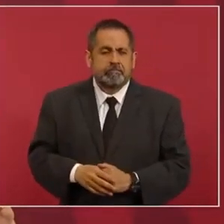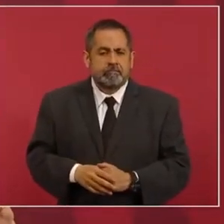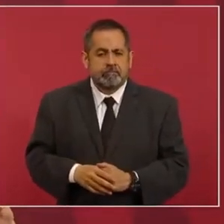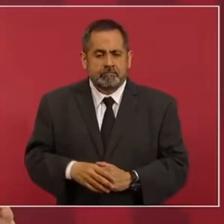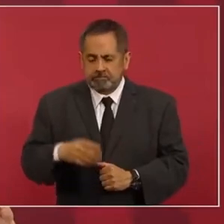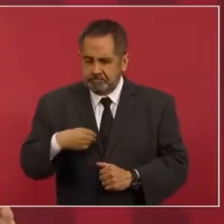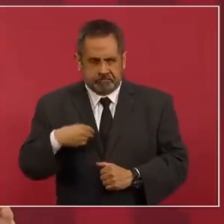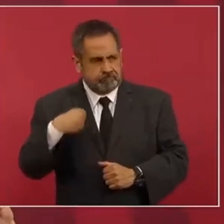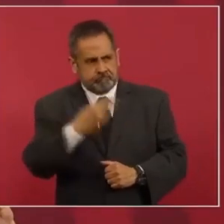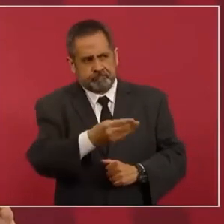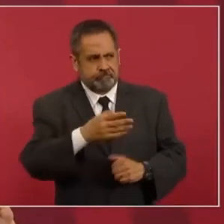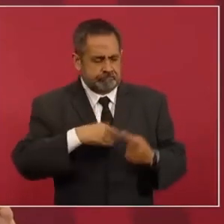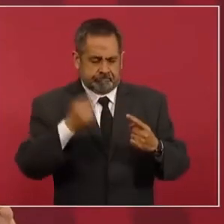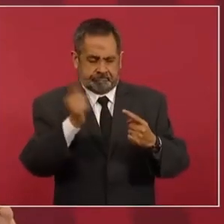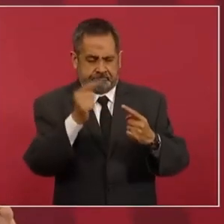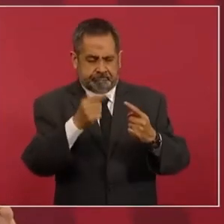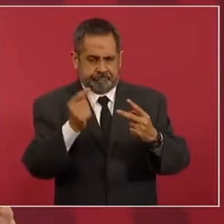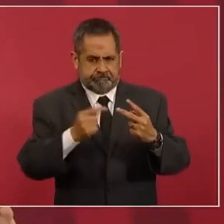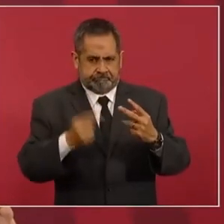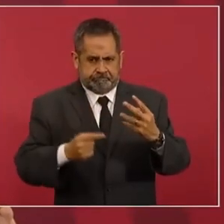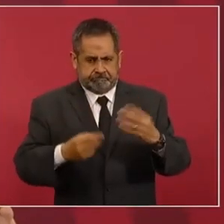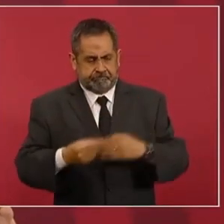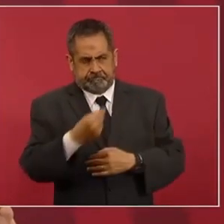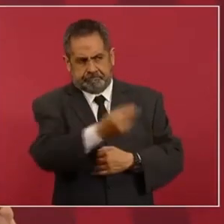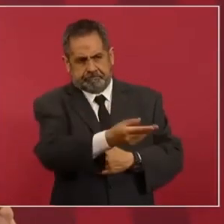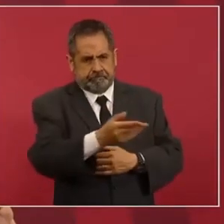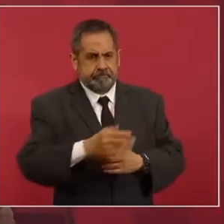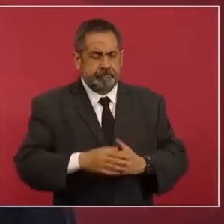Pues ya le entregaron lo que planteamos.